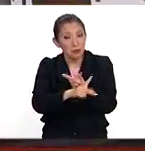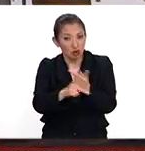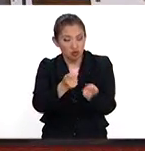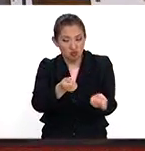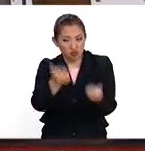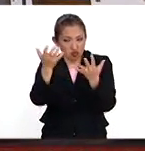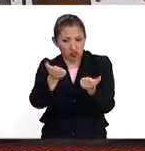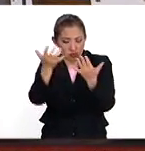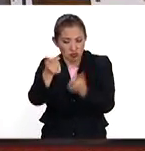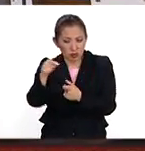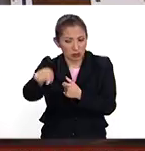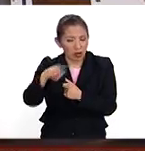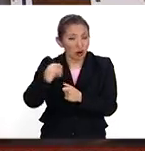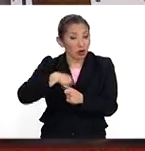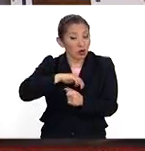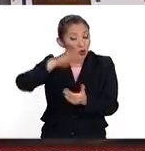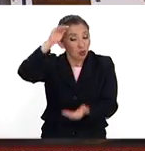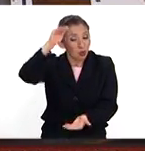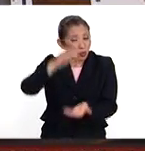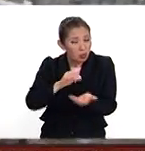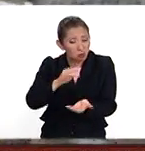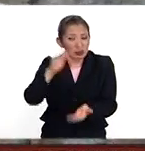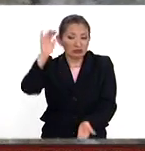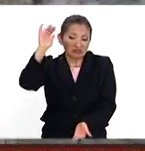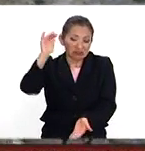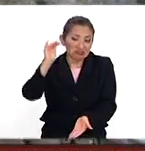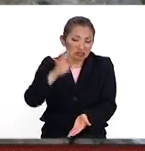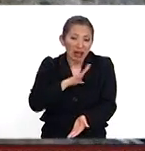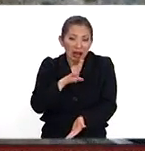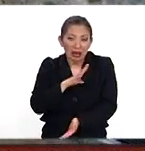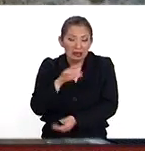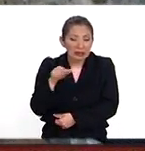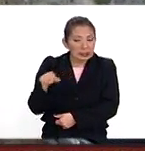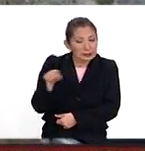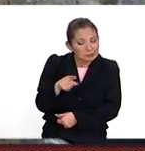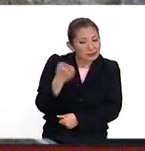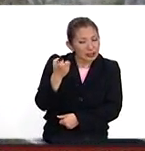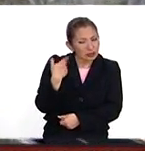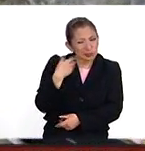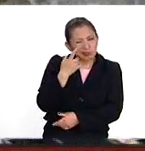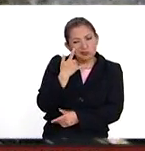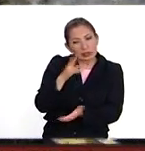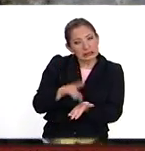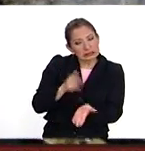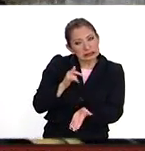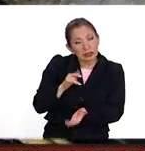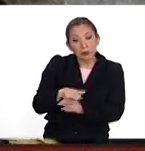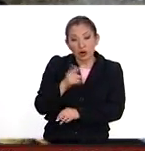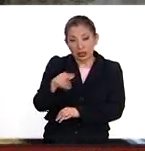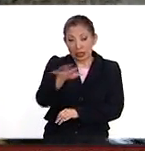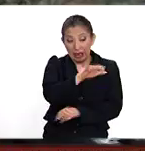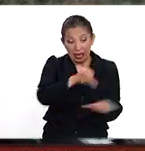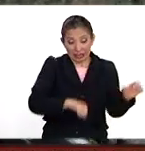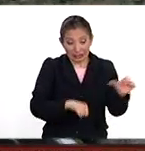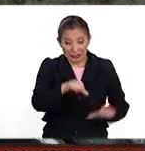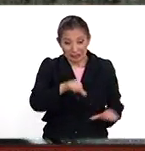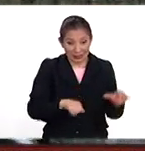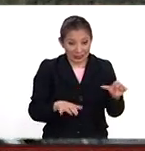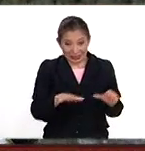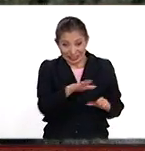Hemos reducido las exportaciones. Eso en parte porque toda la